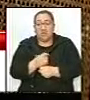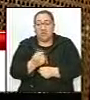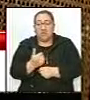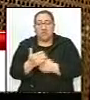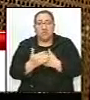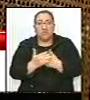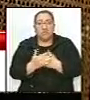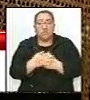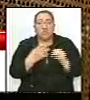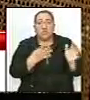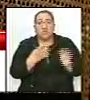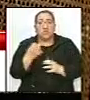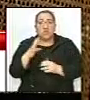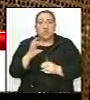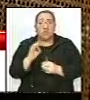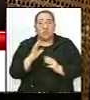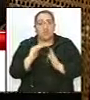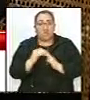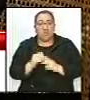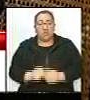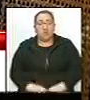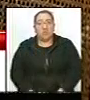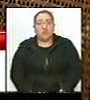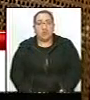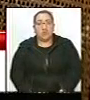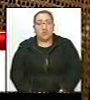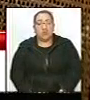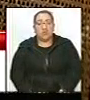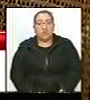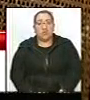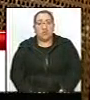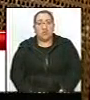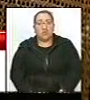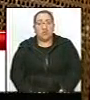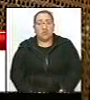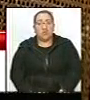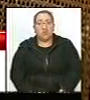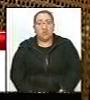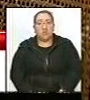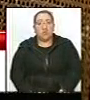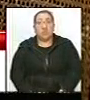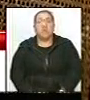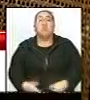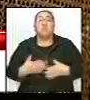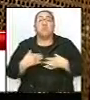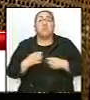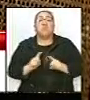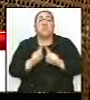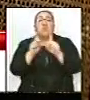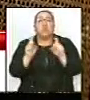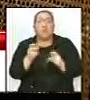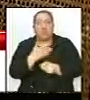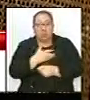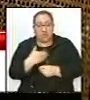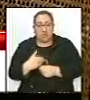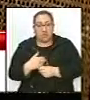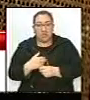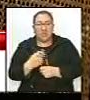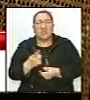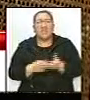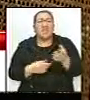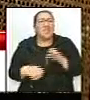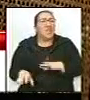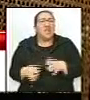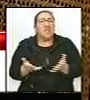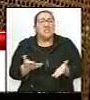de 950 millones. Y en ese sentido mi consulta, presidente, es ¿qué se está